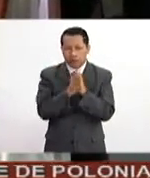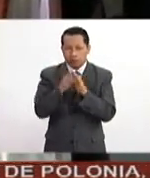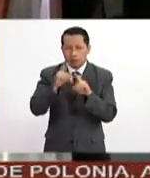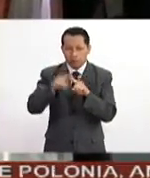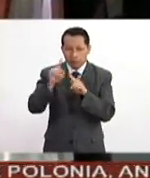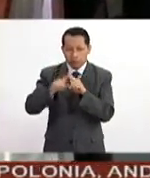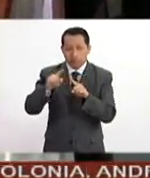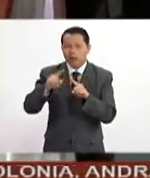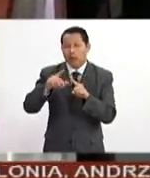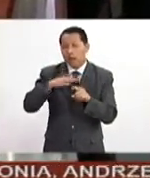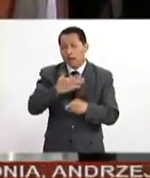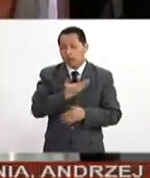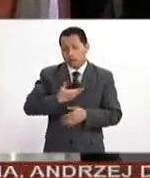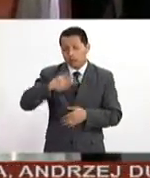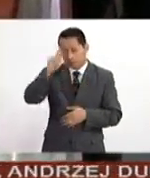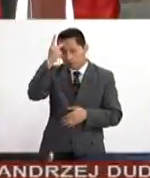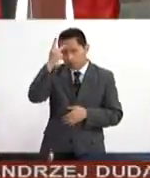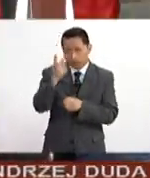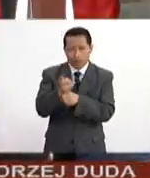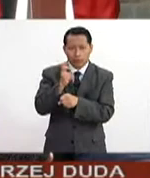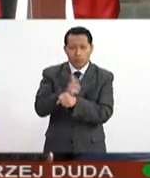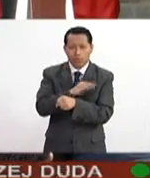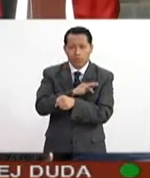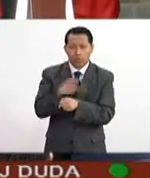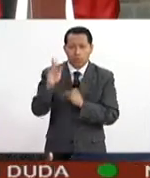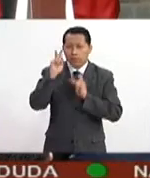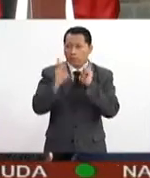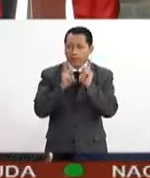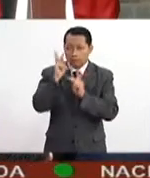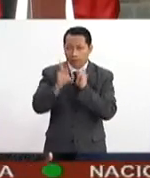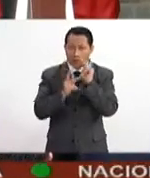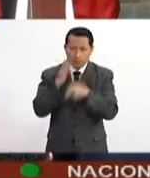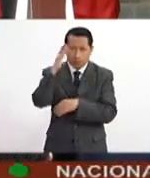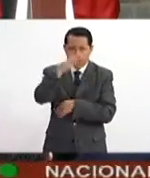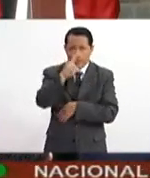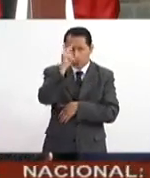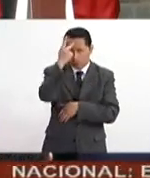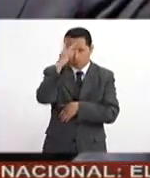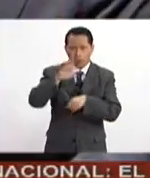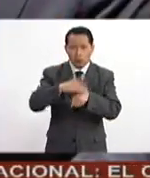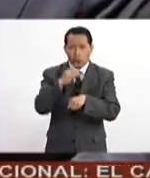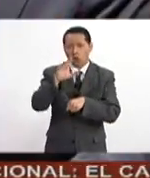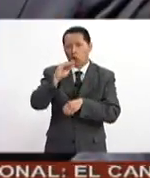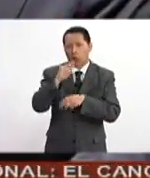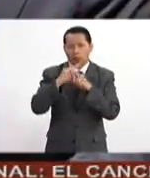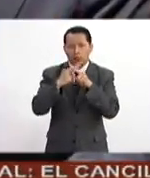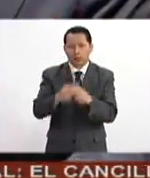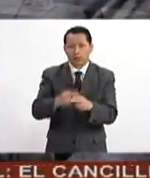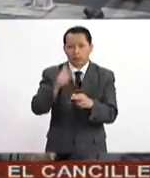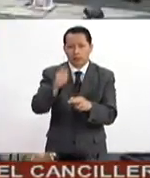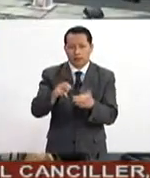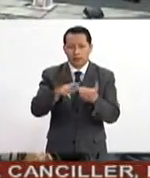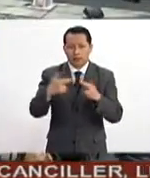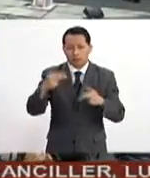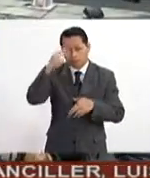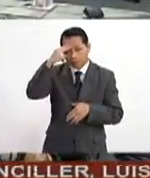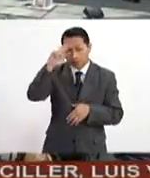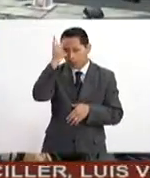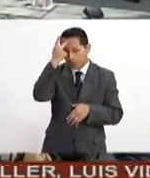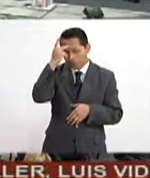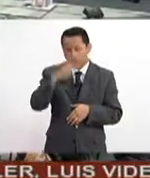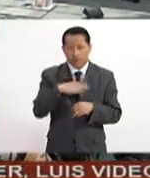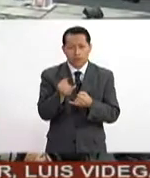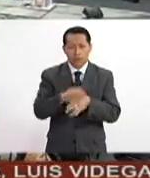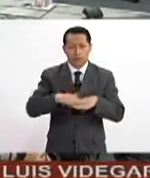El presidente polaco invitó al mandatario mexicano a visitar su país en el marco del 90 aniversario de las relaciones México-Polonia.